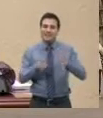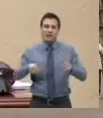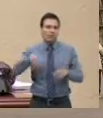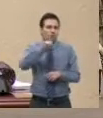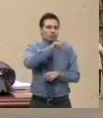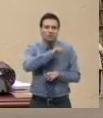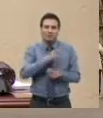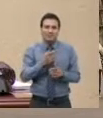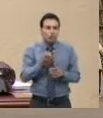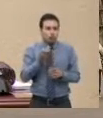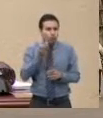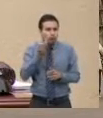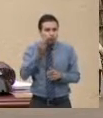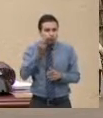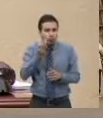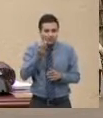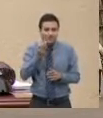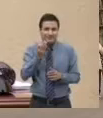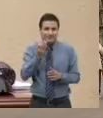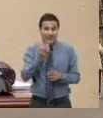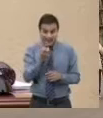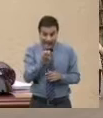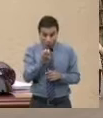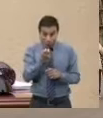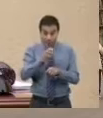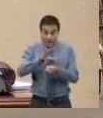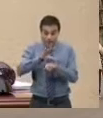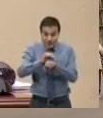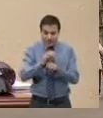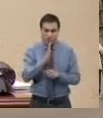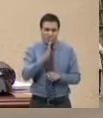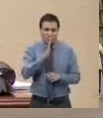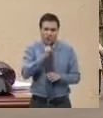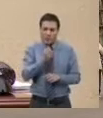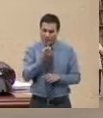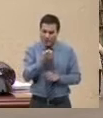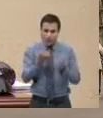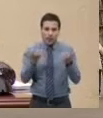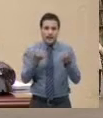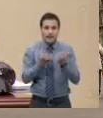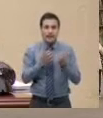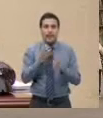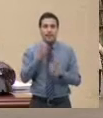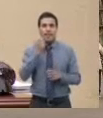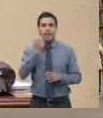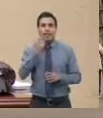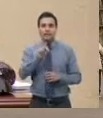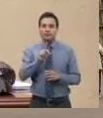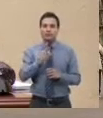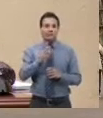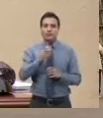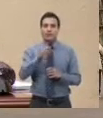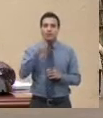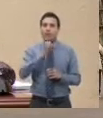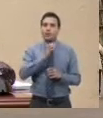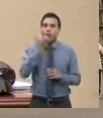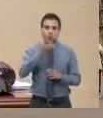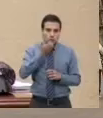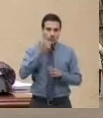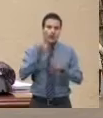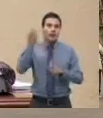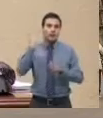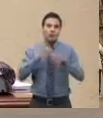dicho que no está permitido, que son actos simulados. Proceso tras proceso, ya lo han narrado